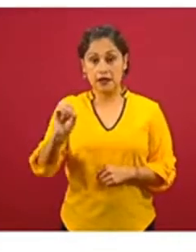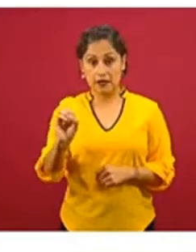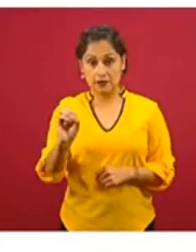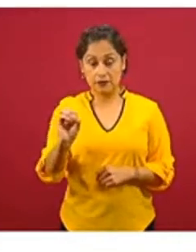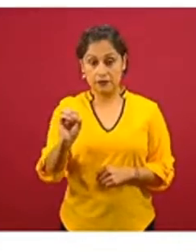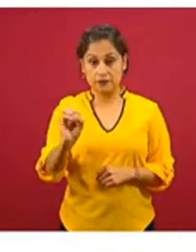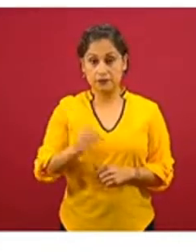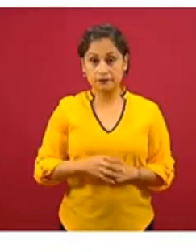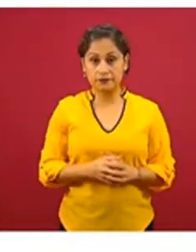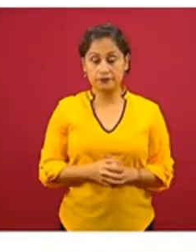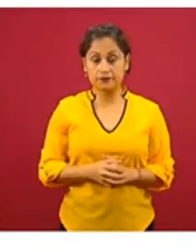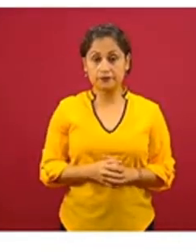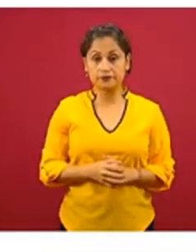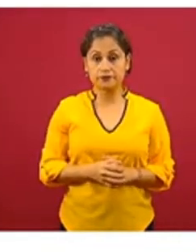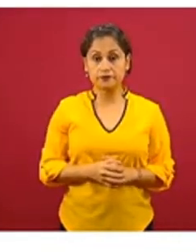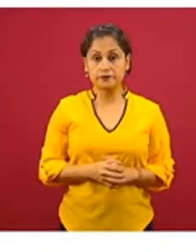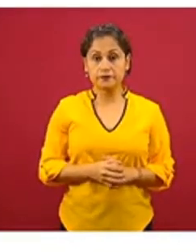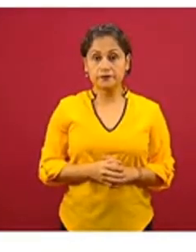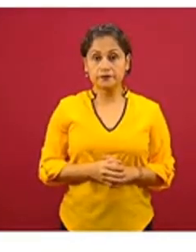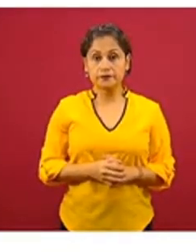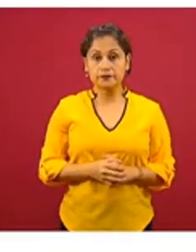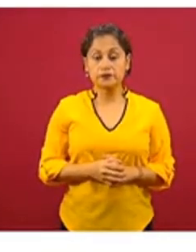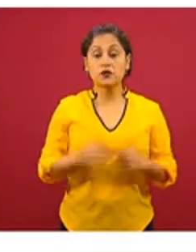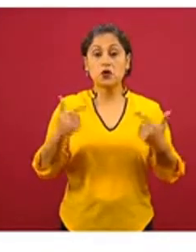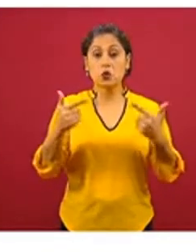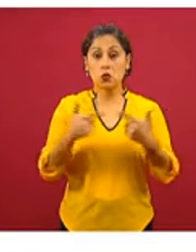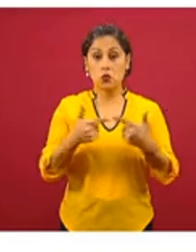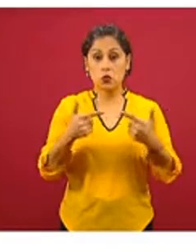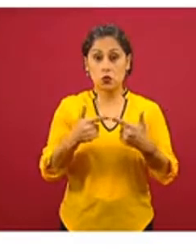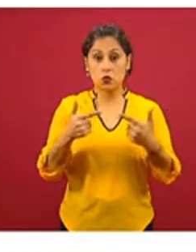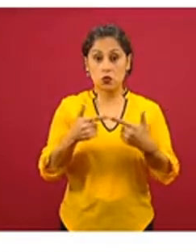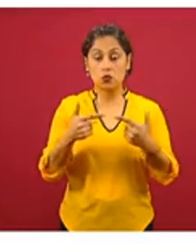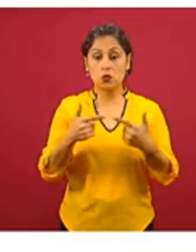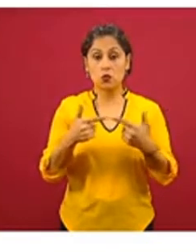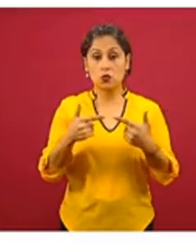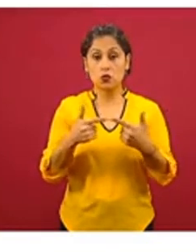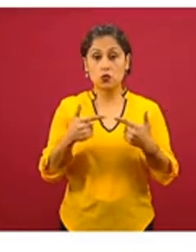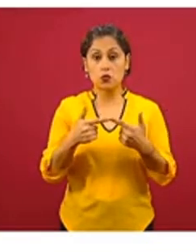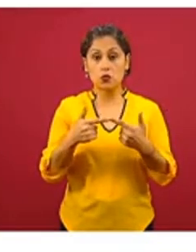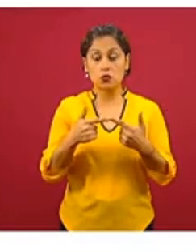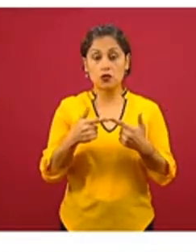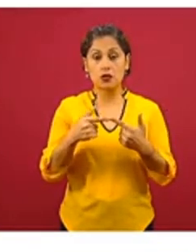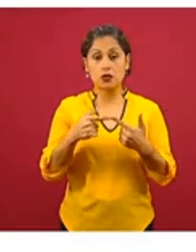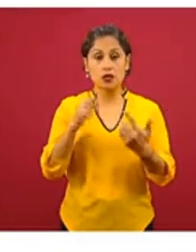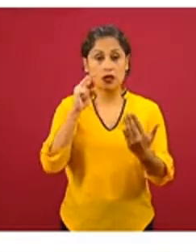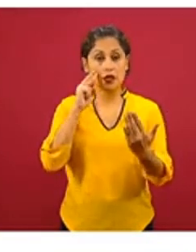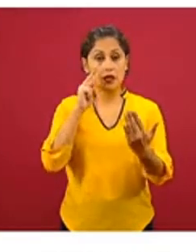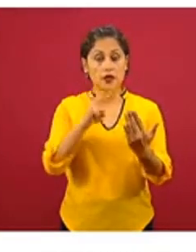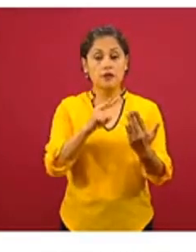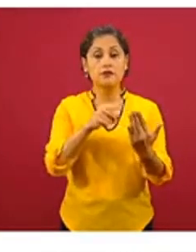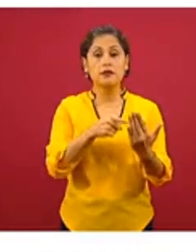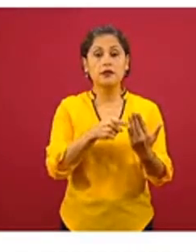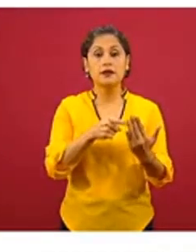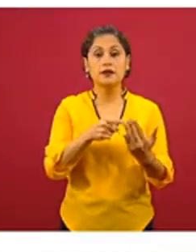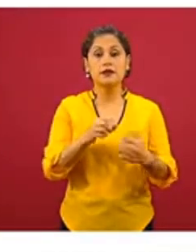que los datos del sistema operativo de Google nos muestran ahí como desde